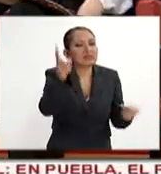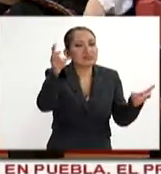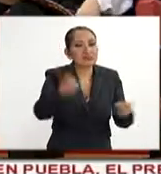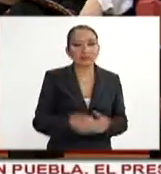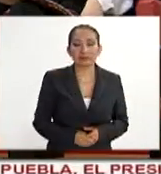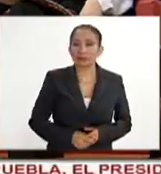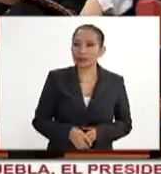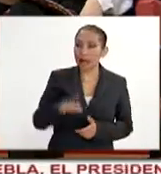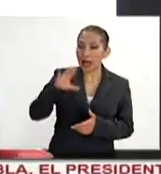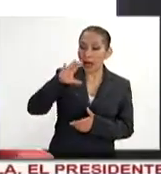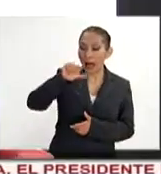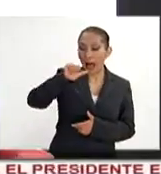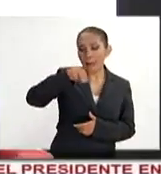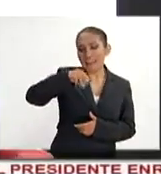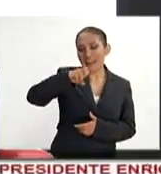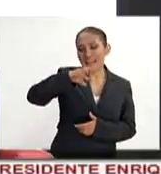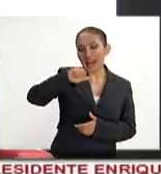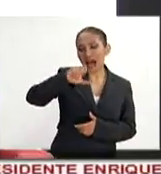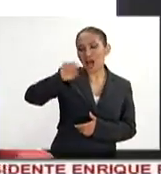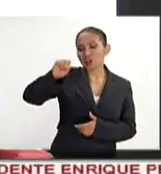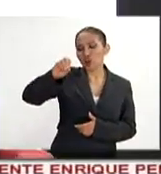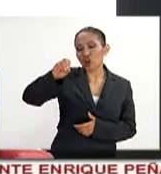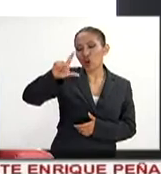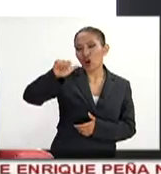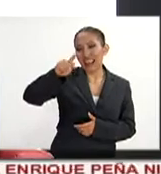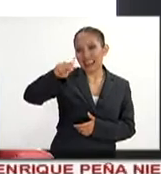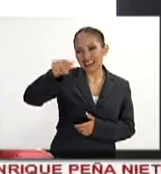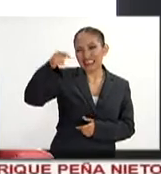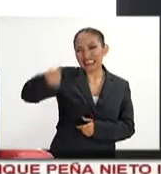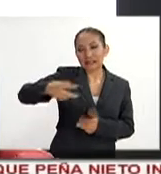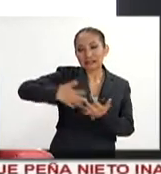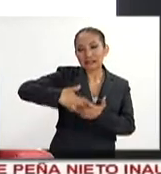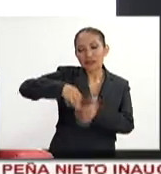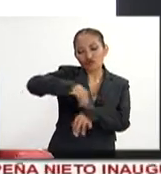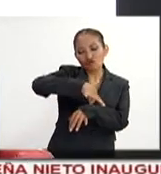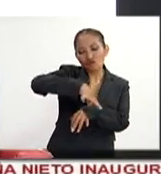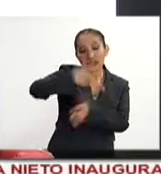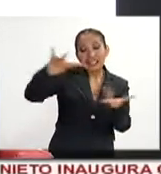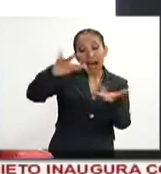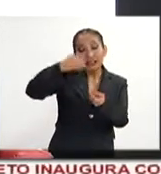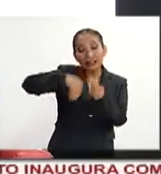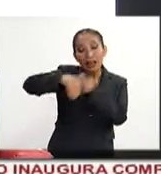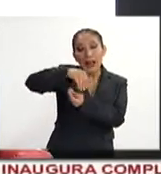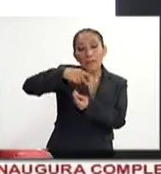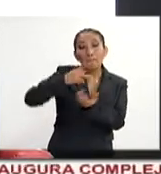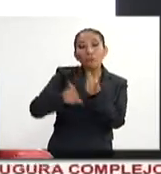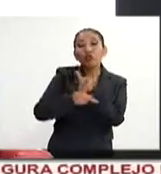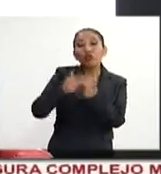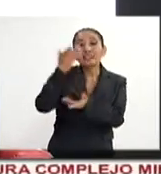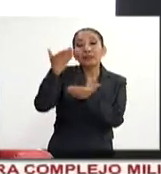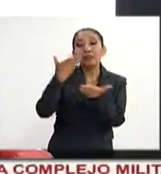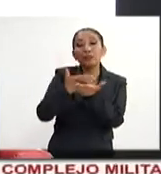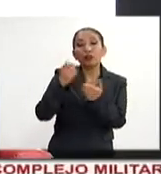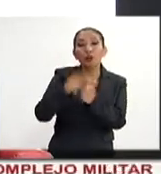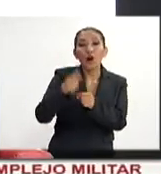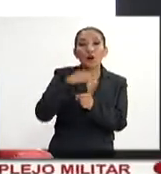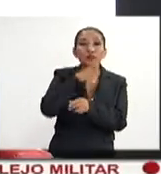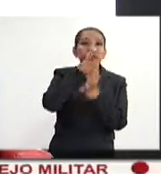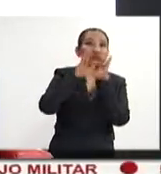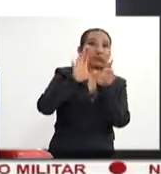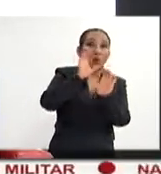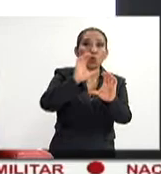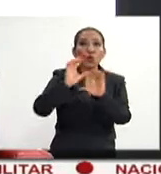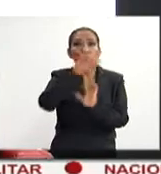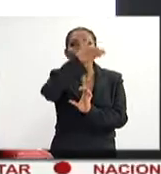Muy bien, América Solar, somos una empresa que nos dedicamos al diseño, fabricación de productos y servicios con alto grado de sostenibilidad